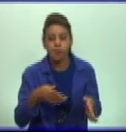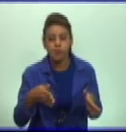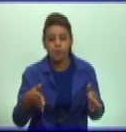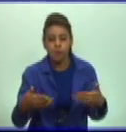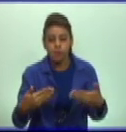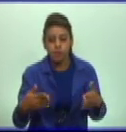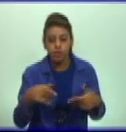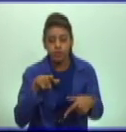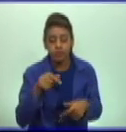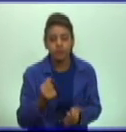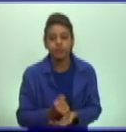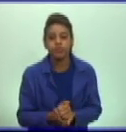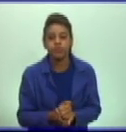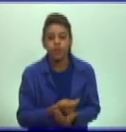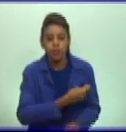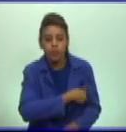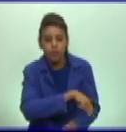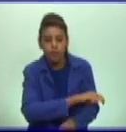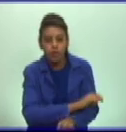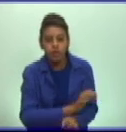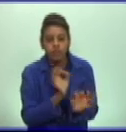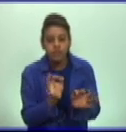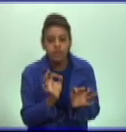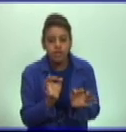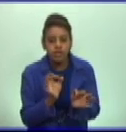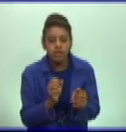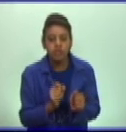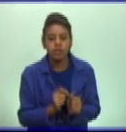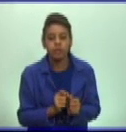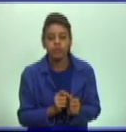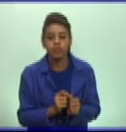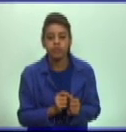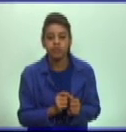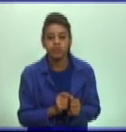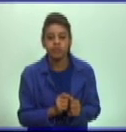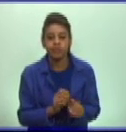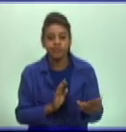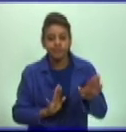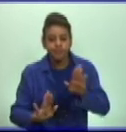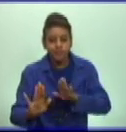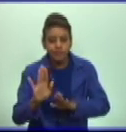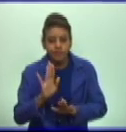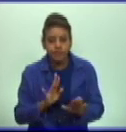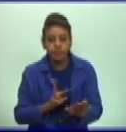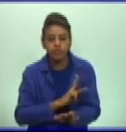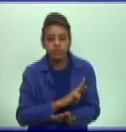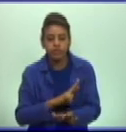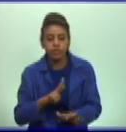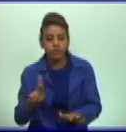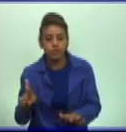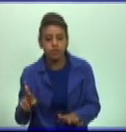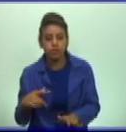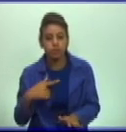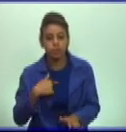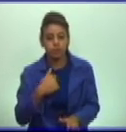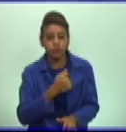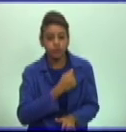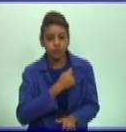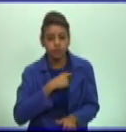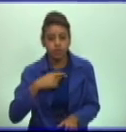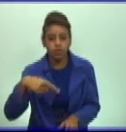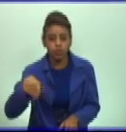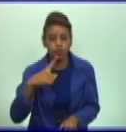como en otras etapas, siempre demostró defender la revolución. Yo quiero que